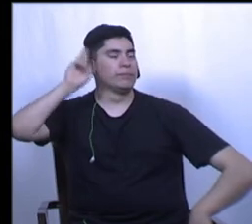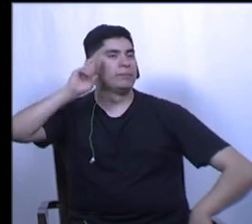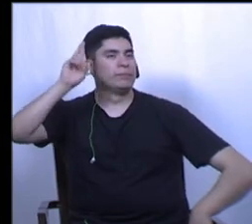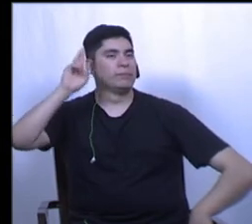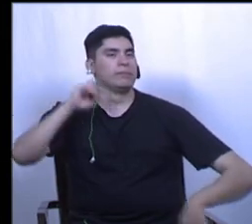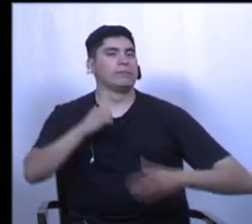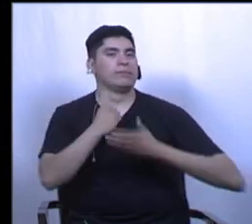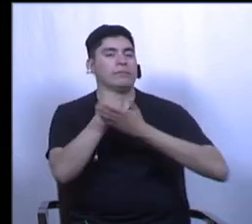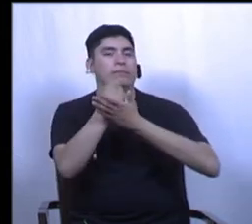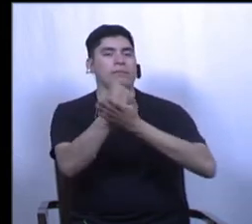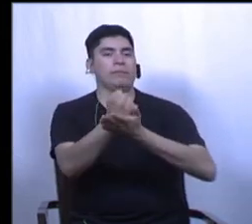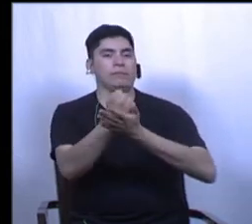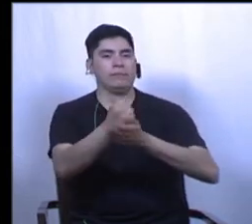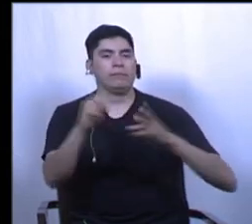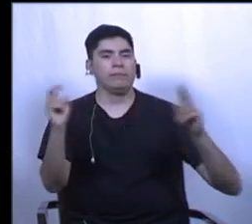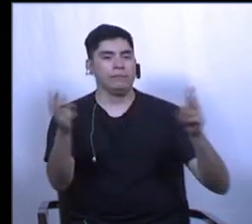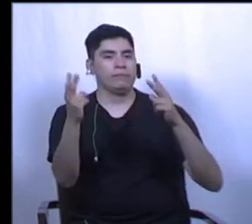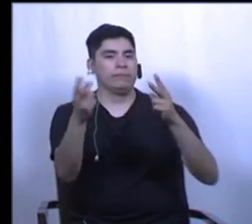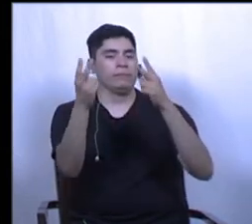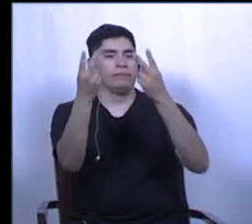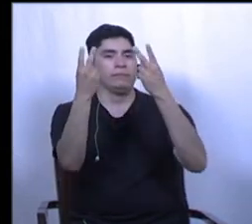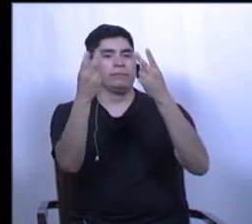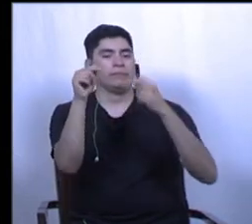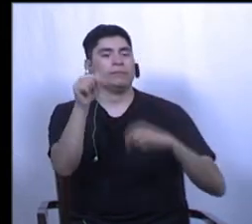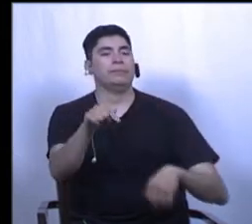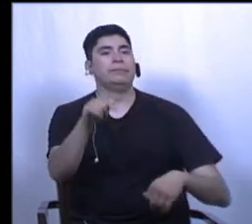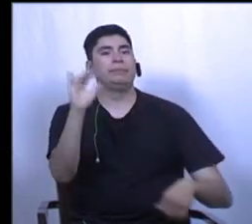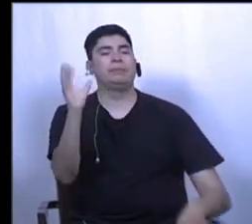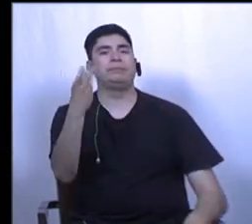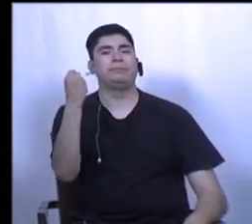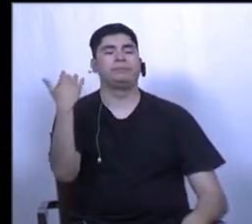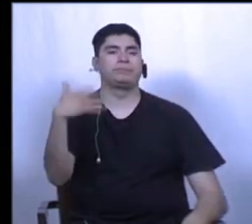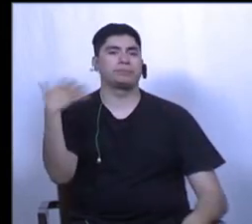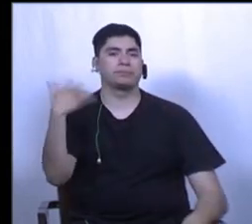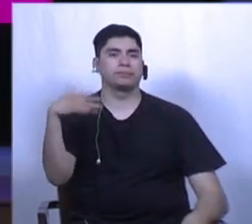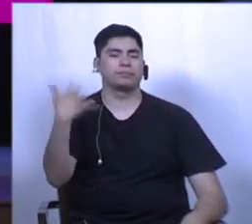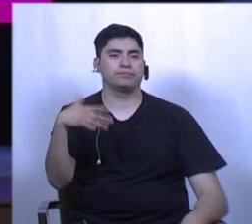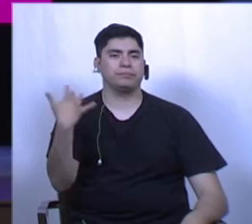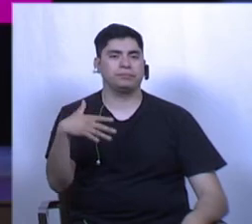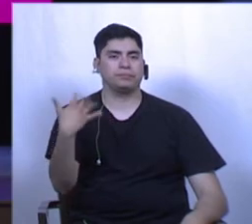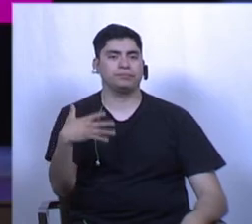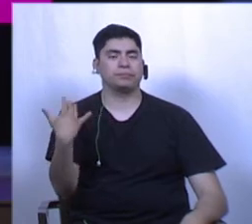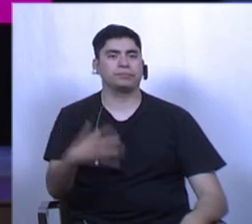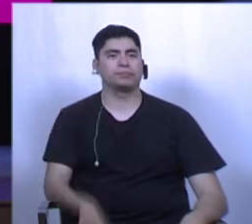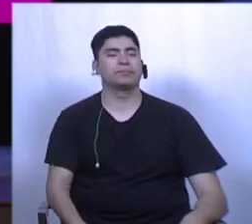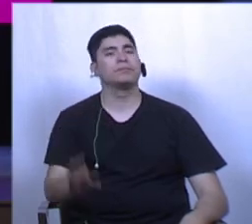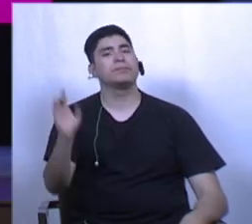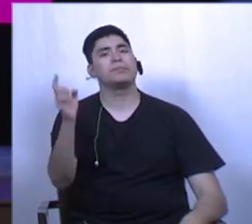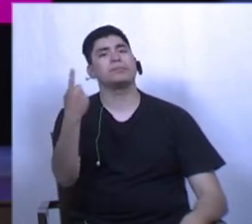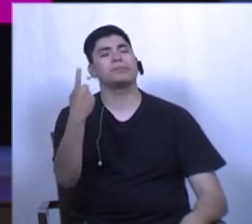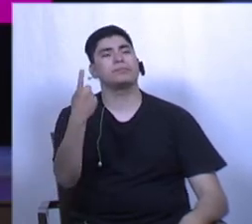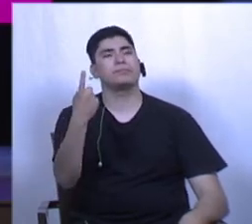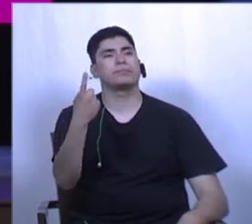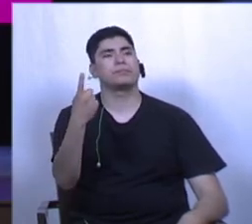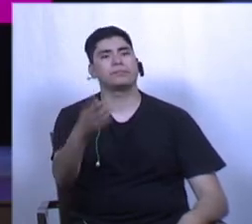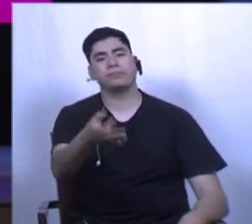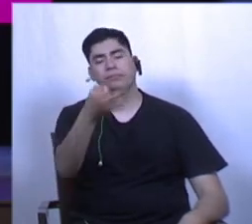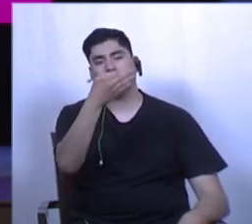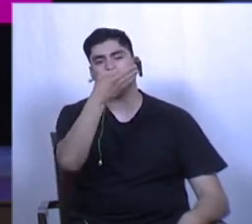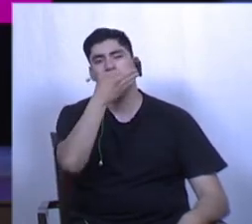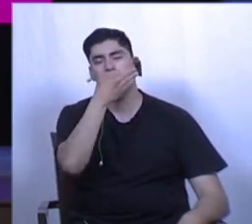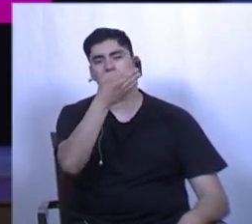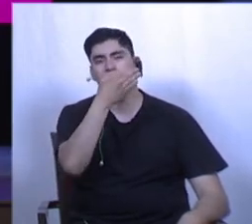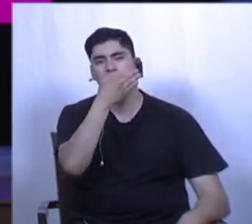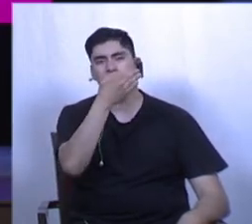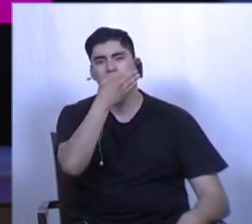ayudan a sobrevivir. Esto fue muy importante porque es la primera vez que llamamos un medicamento o una